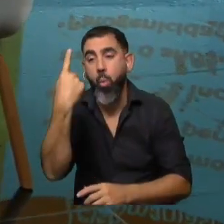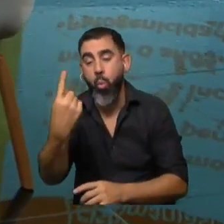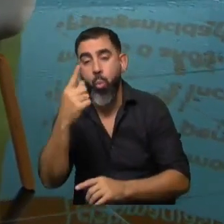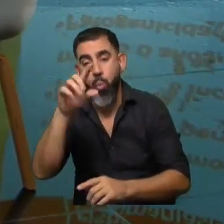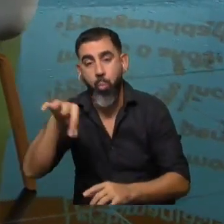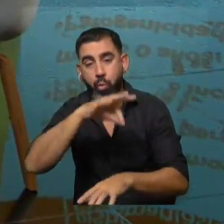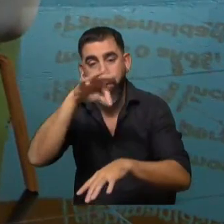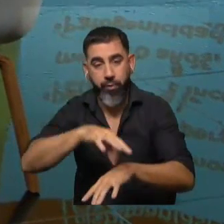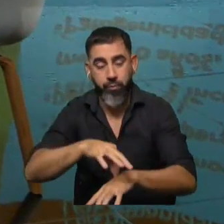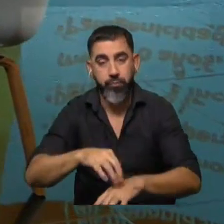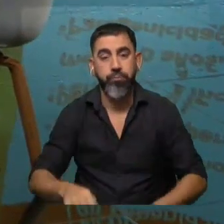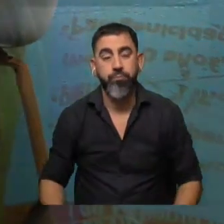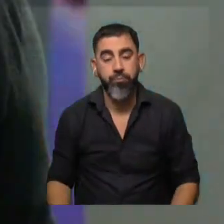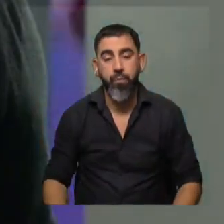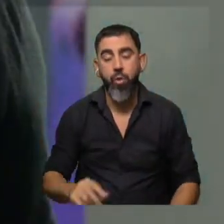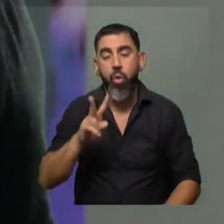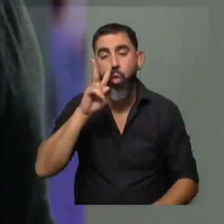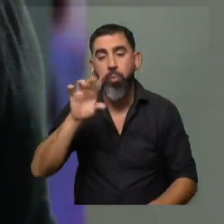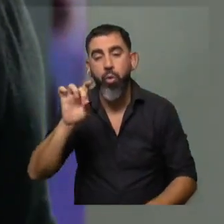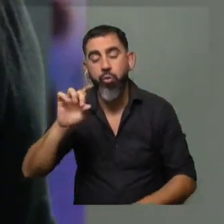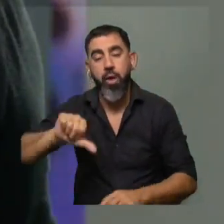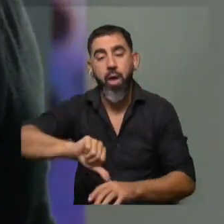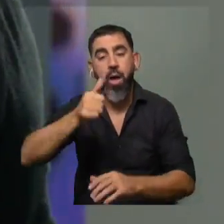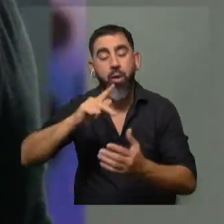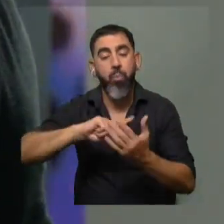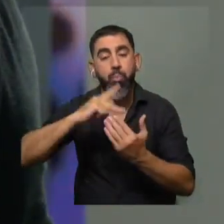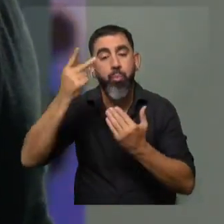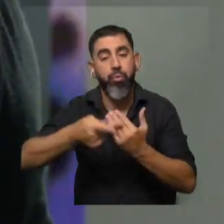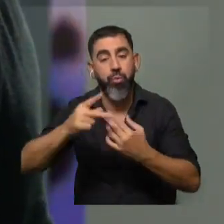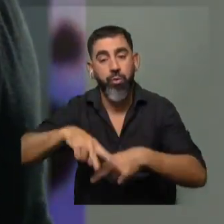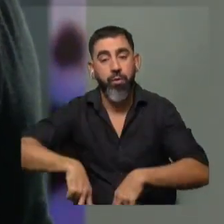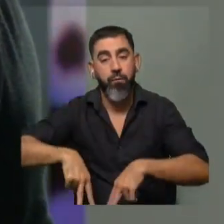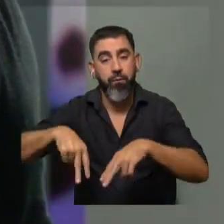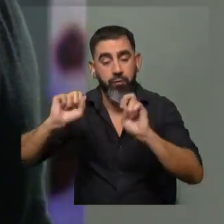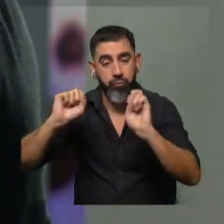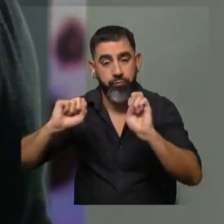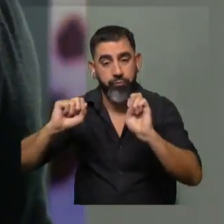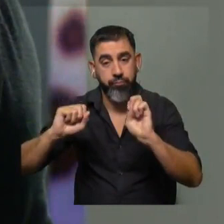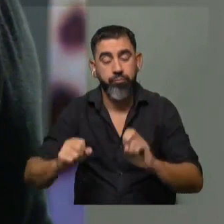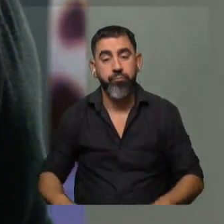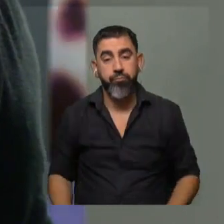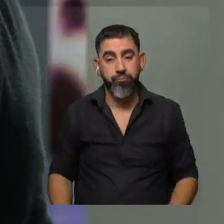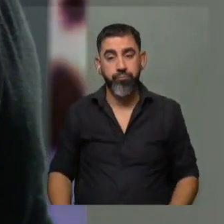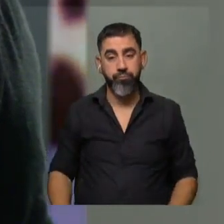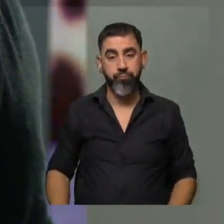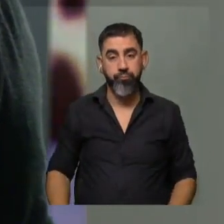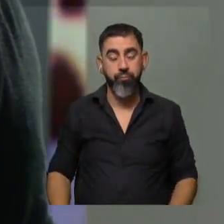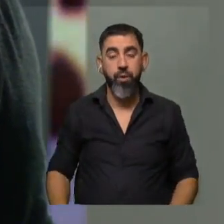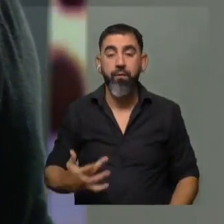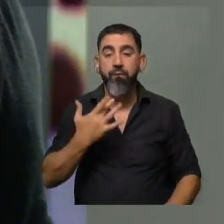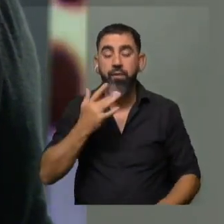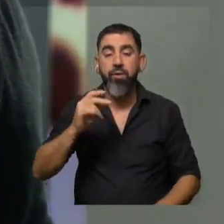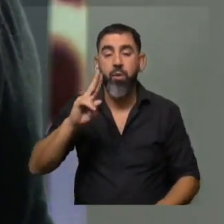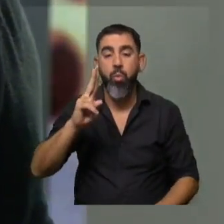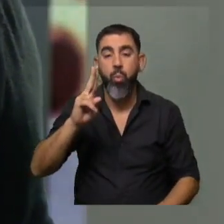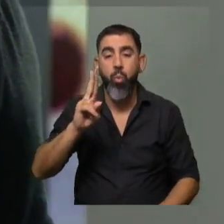Y bueno, y a partir del 2012 que ganamos un proyecto de investigación de la CSIC, Vimos que en Bella Unión